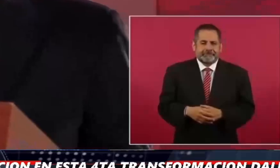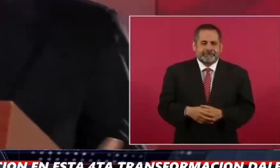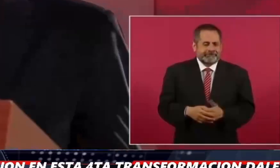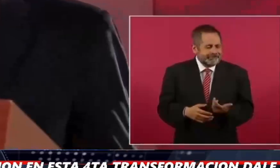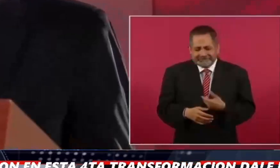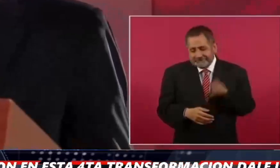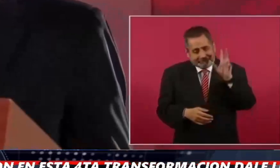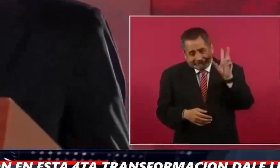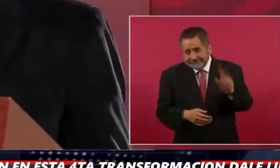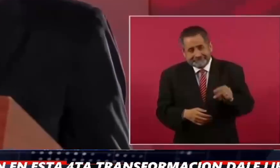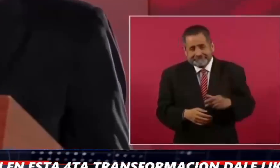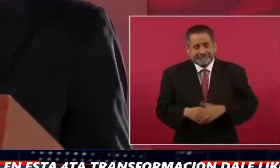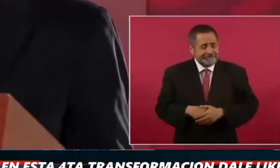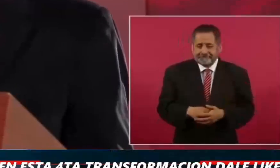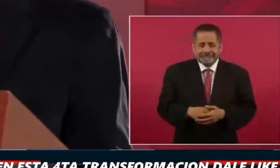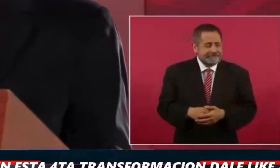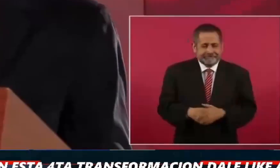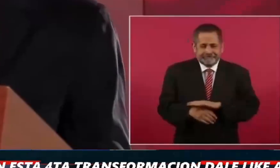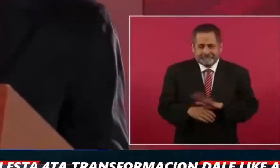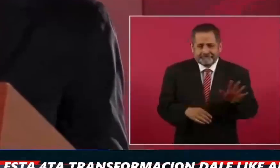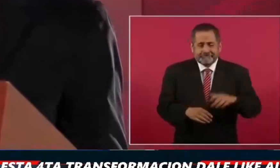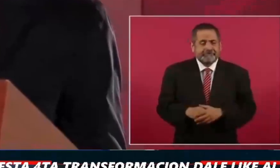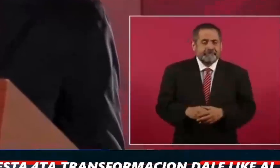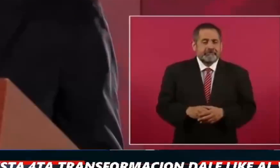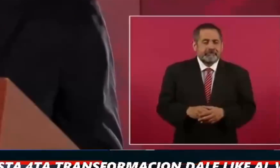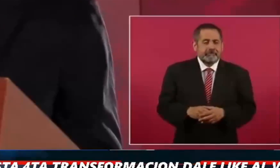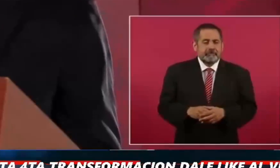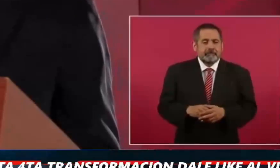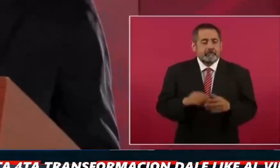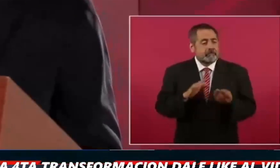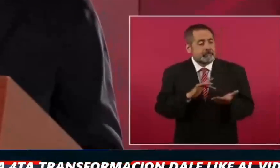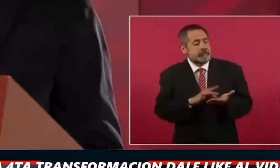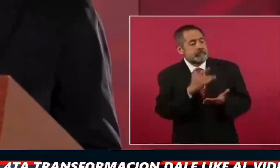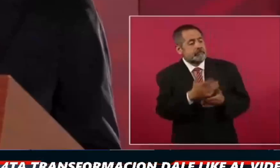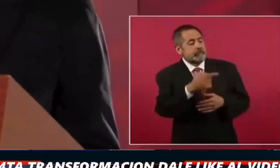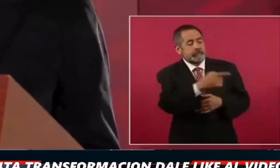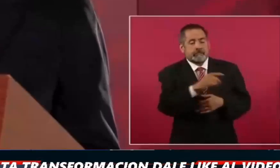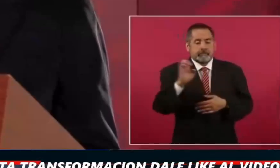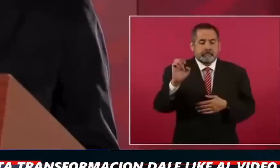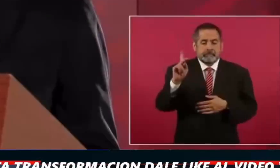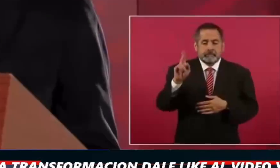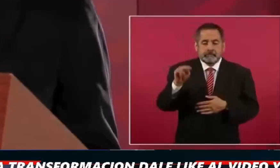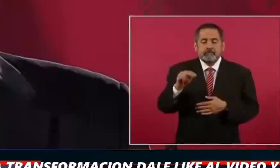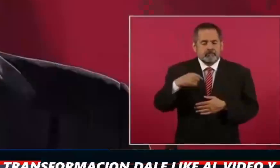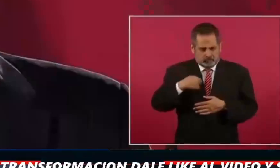Pues no, yo lo que hice fue agradecerle a Peña Nieto